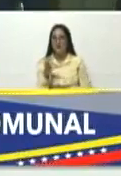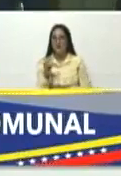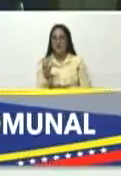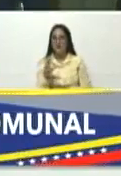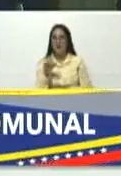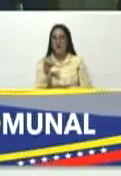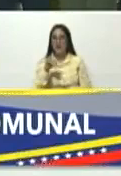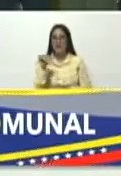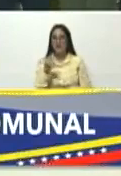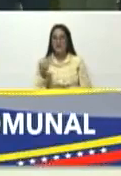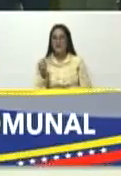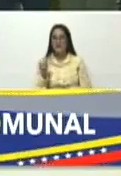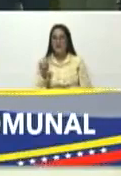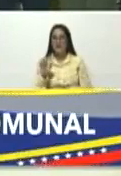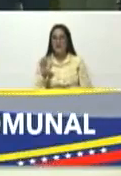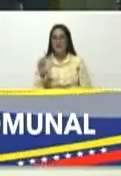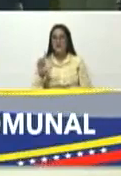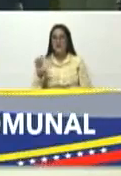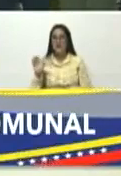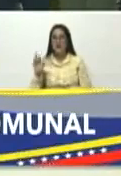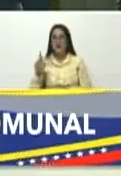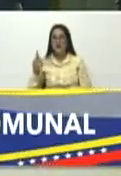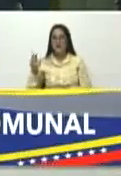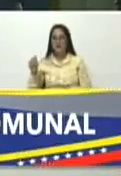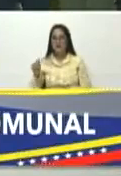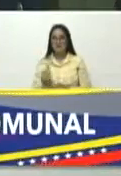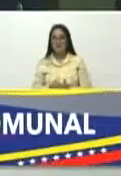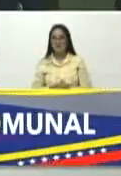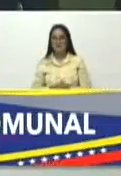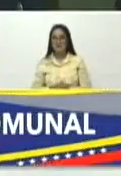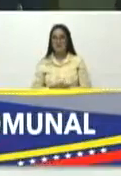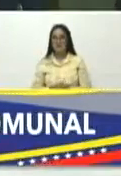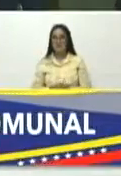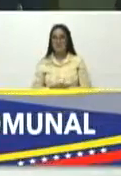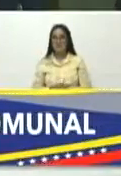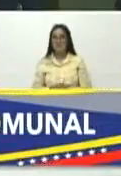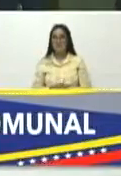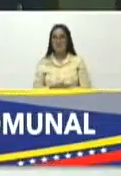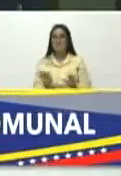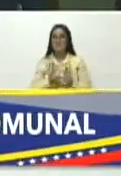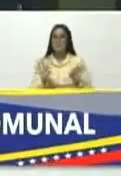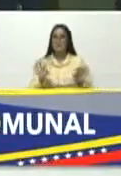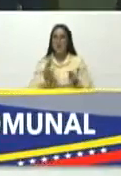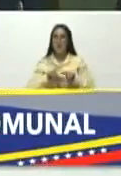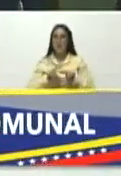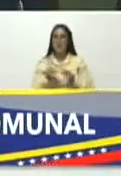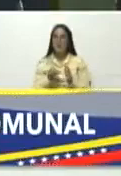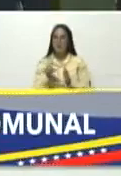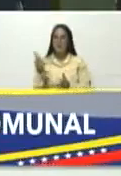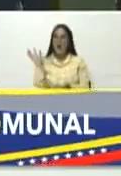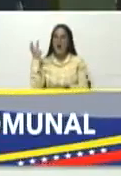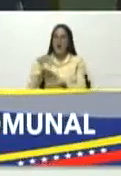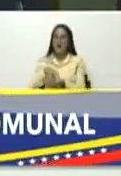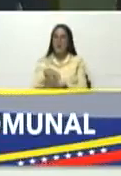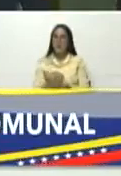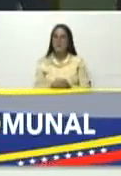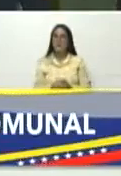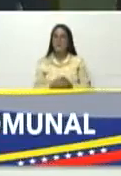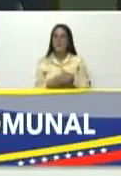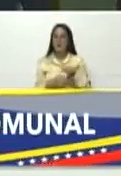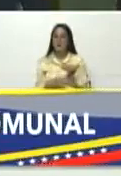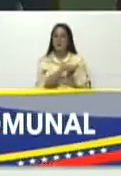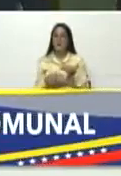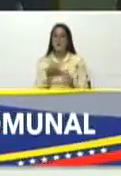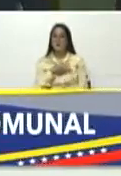Carrizalleira, parroquia San Martín de Porres, ahí en Palo Negro, estado de Aragua. Las bases de